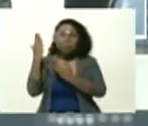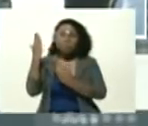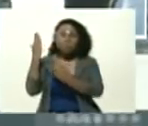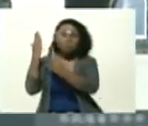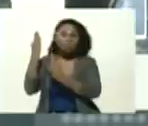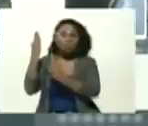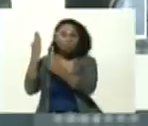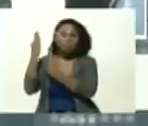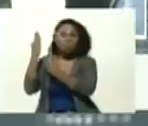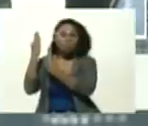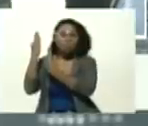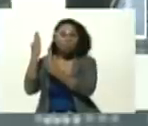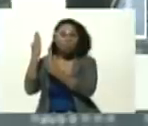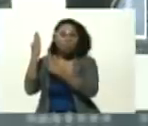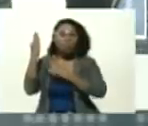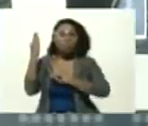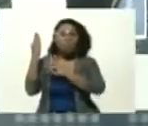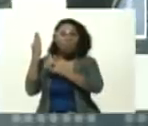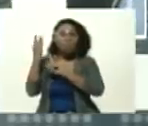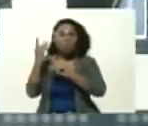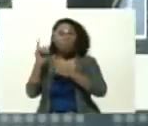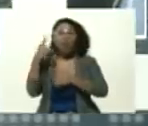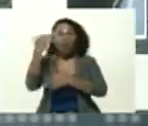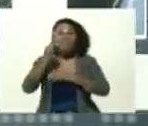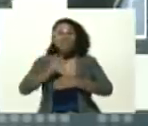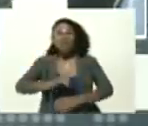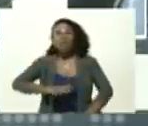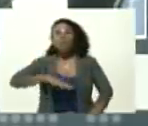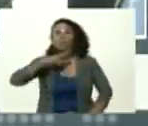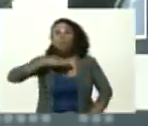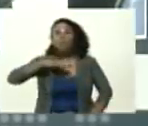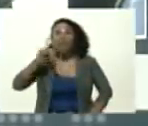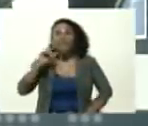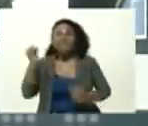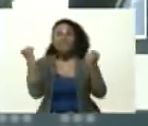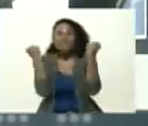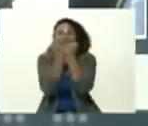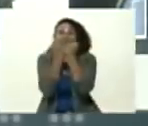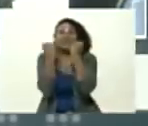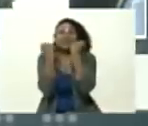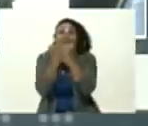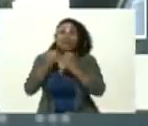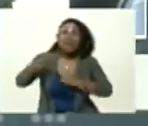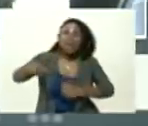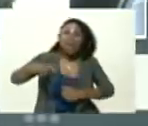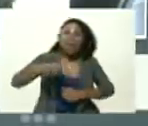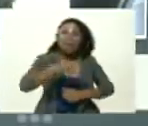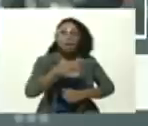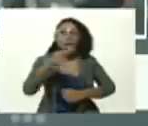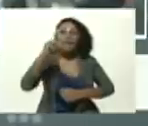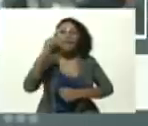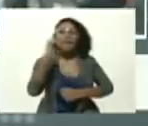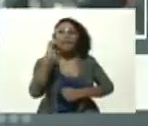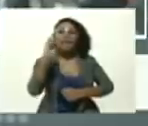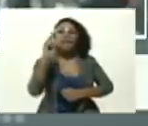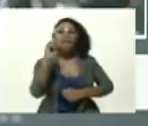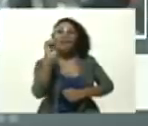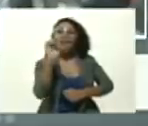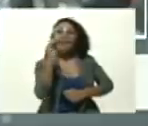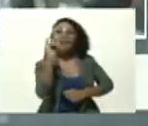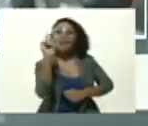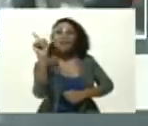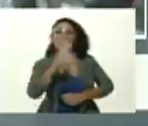acumulación, una saturación de la cuenca del río Neverí, y luego